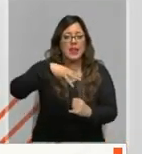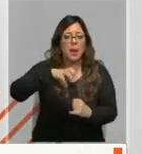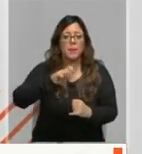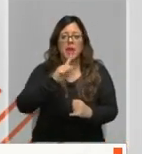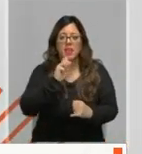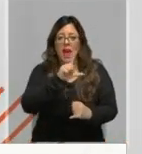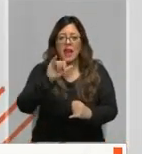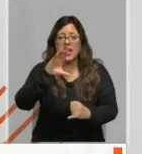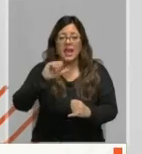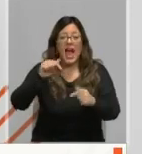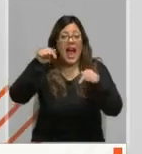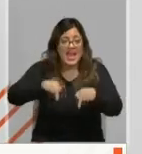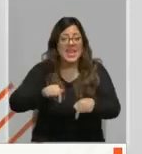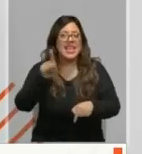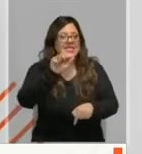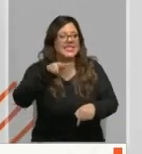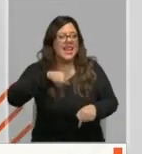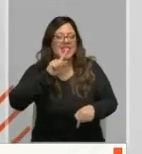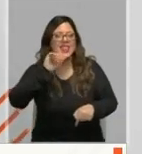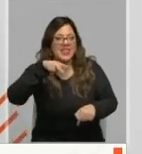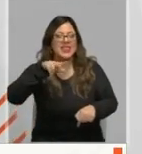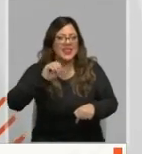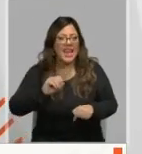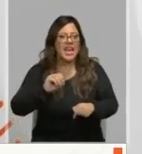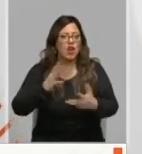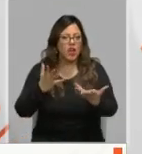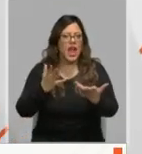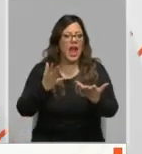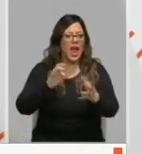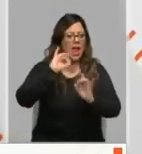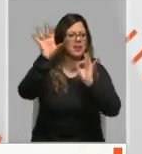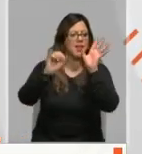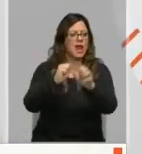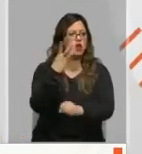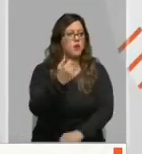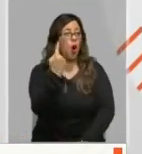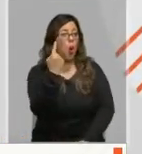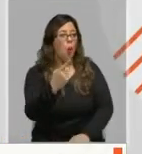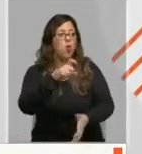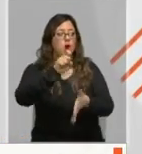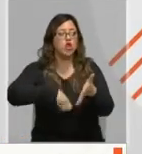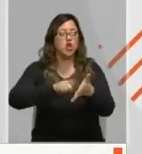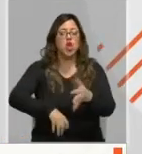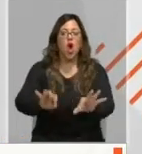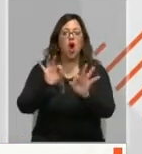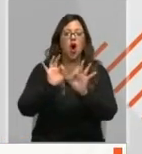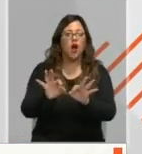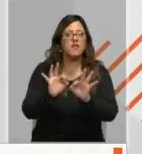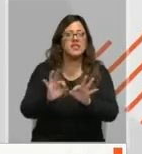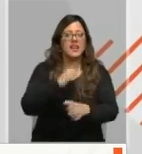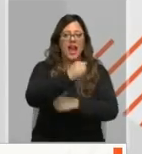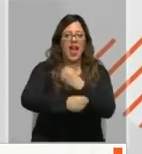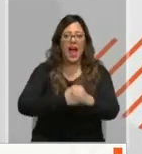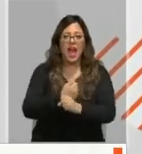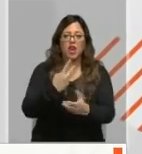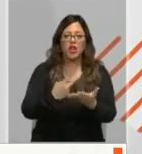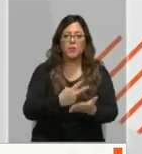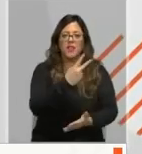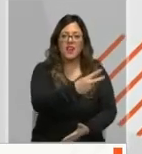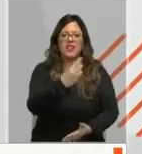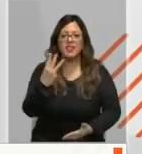hoy con Santino, la estrella número 1. Y nuestro socio oficial del año